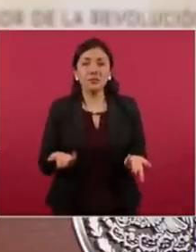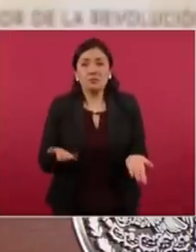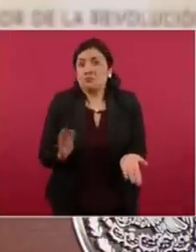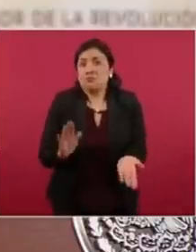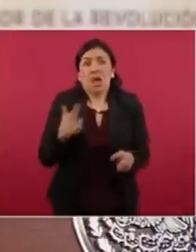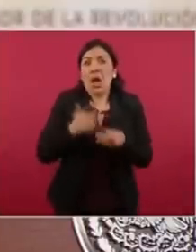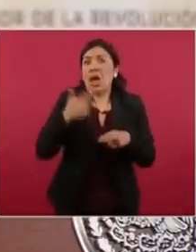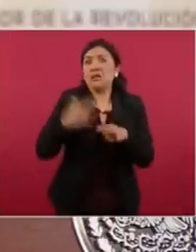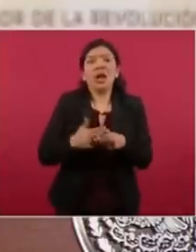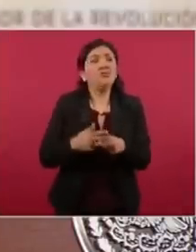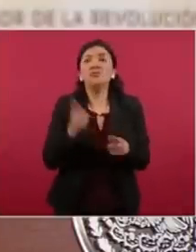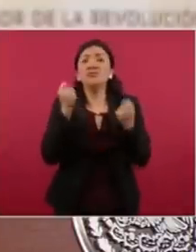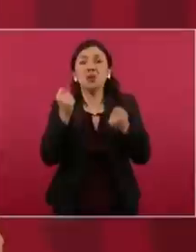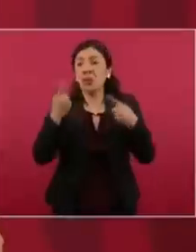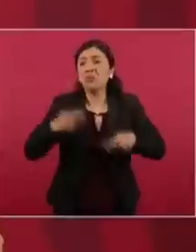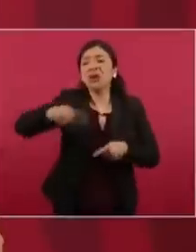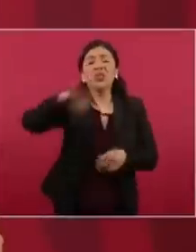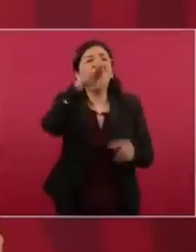hasta perder votos,